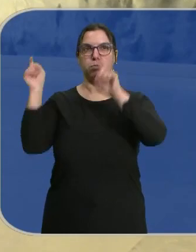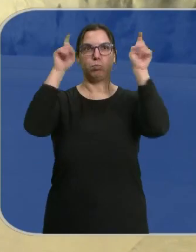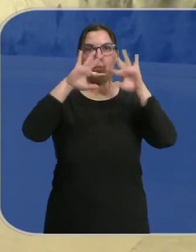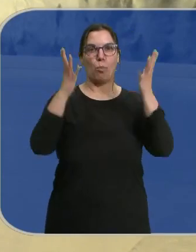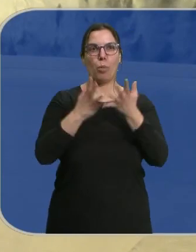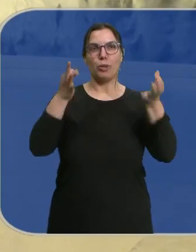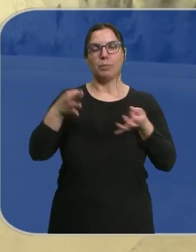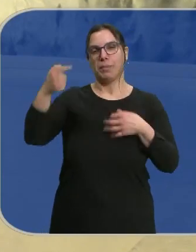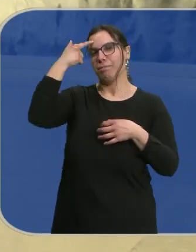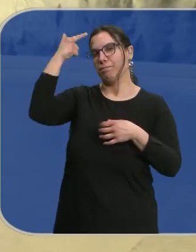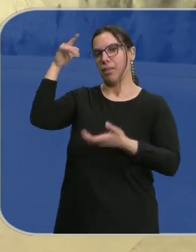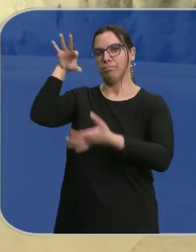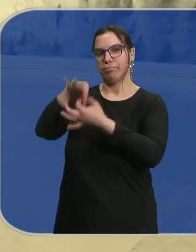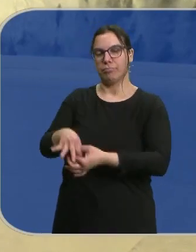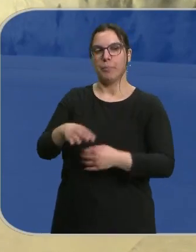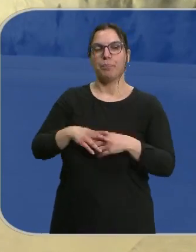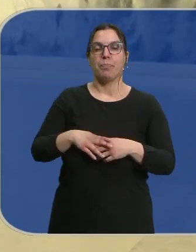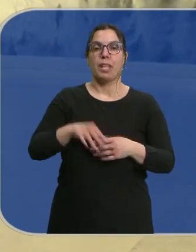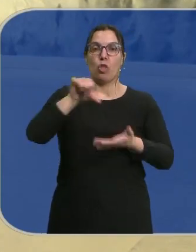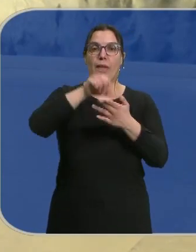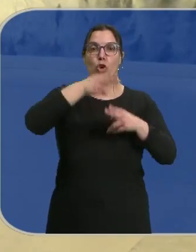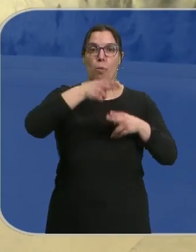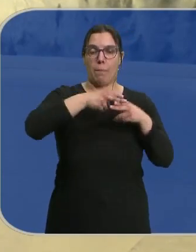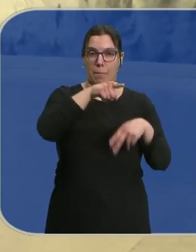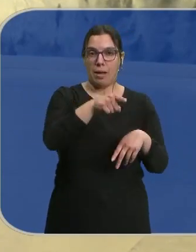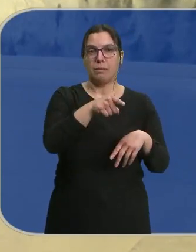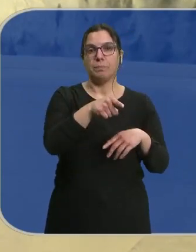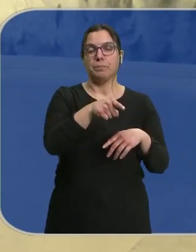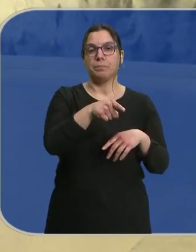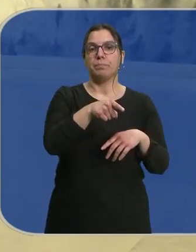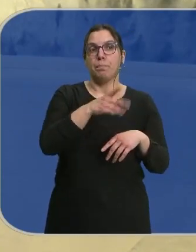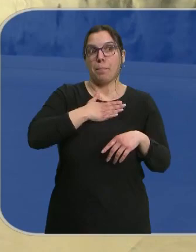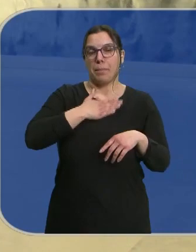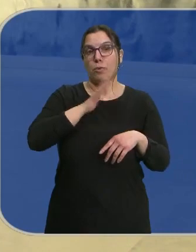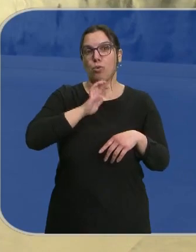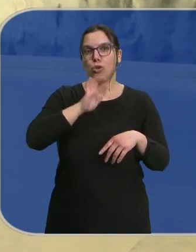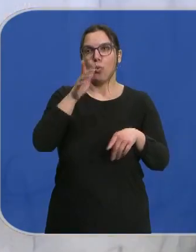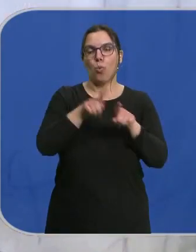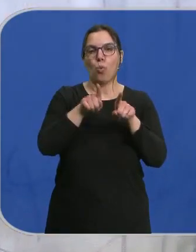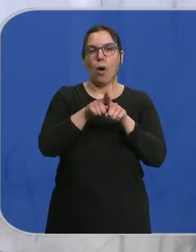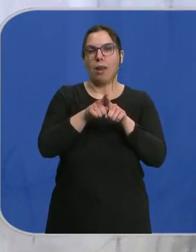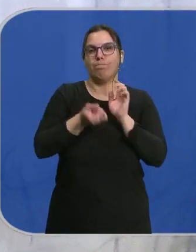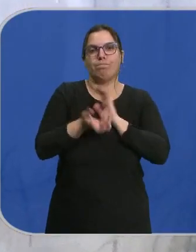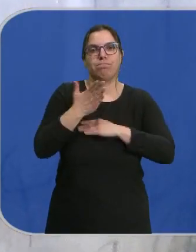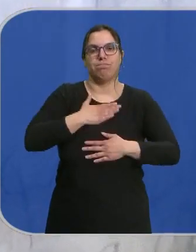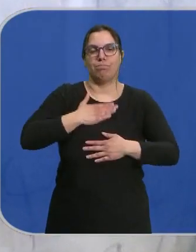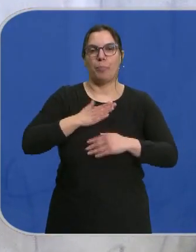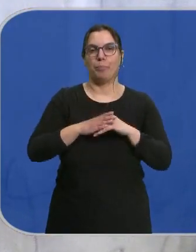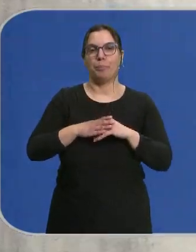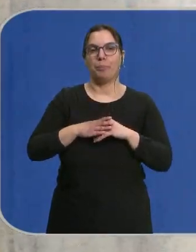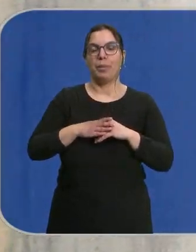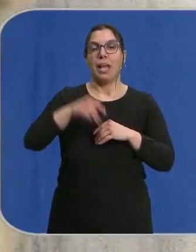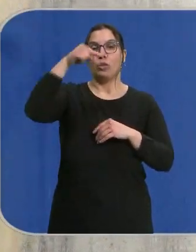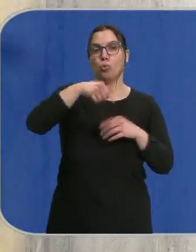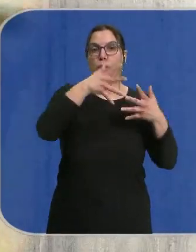siempre tiene esas raíces. Roma, por otro lado, curiosamente es para mí la madre patria. San Antonio, al sur de los